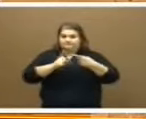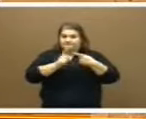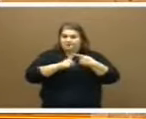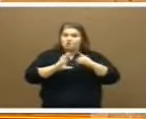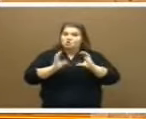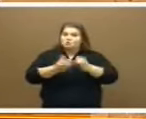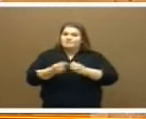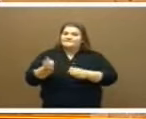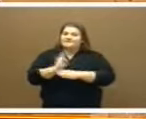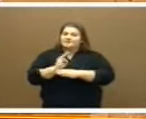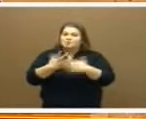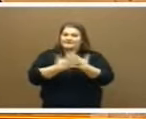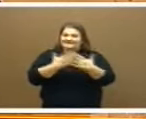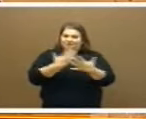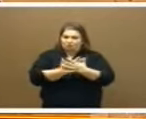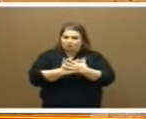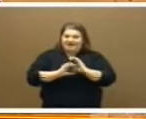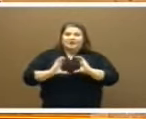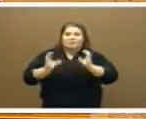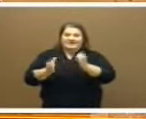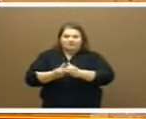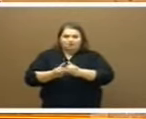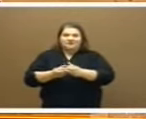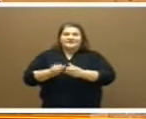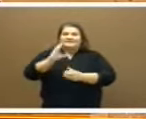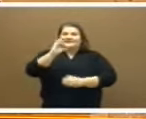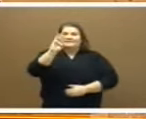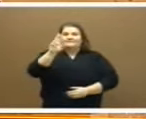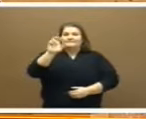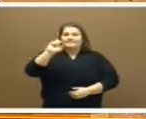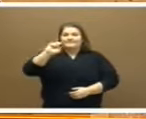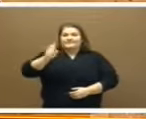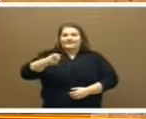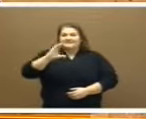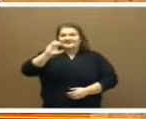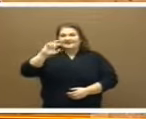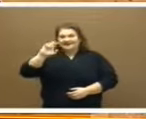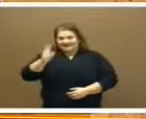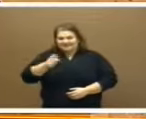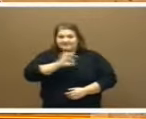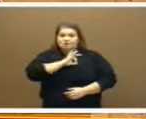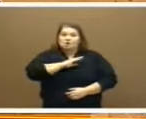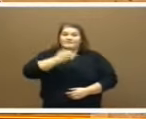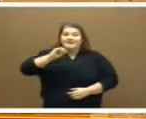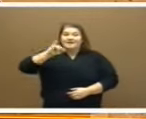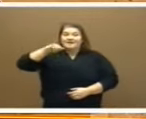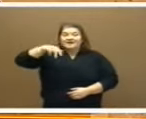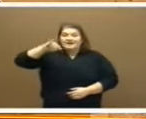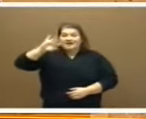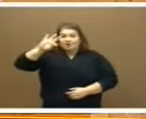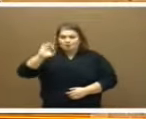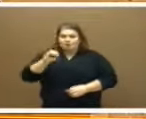por el Grupo Parlamentario Mixto, la agrupación de diputados del PRESCRES. Señor Beneito, tiene la palabra por tiempo de